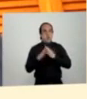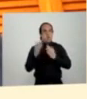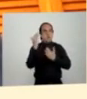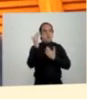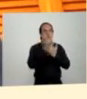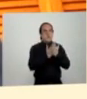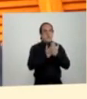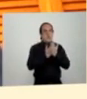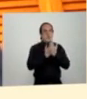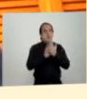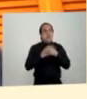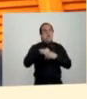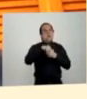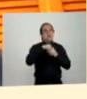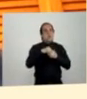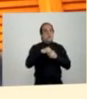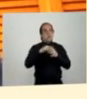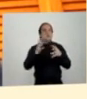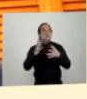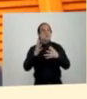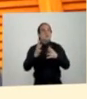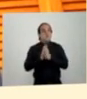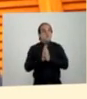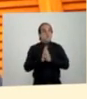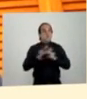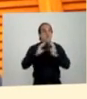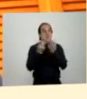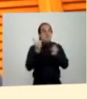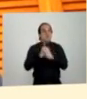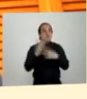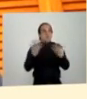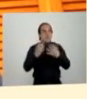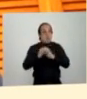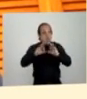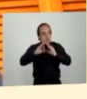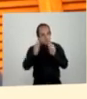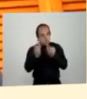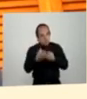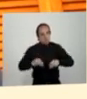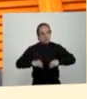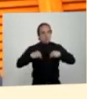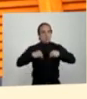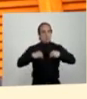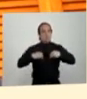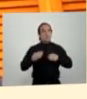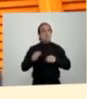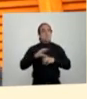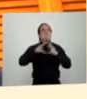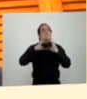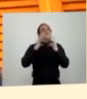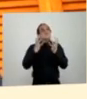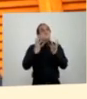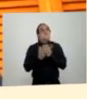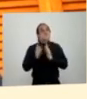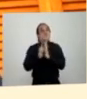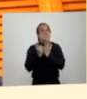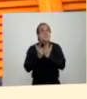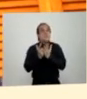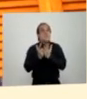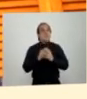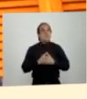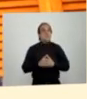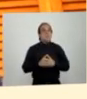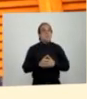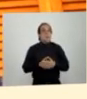de la comunidad, que crean un estilo de supervivencia en el mundo del libro sinuoso, resulta muy,